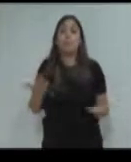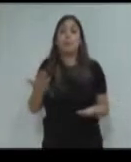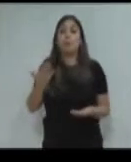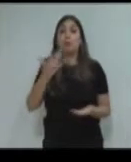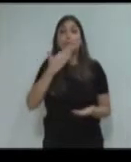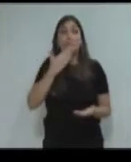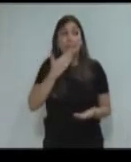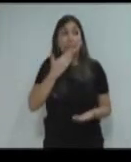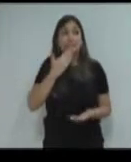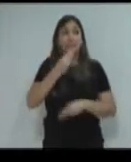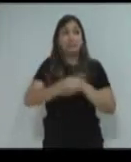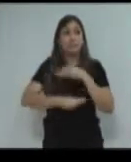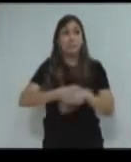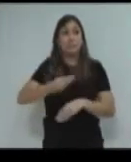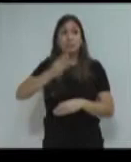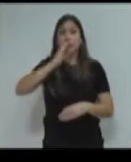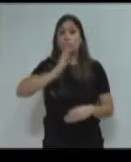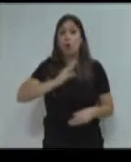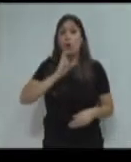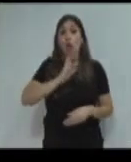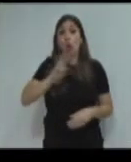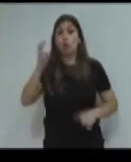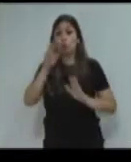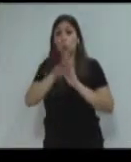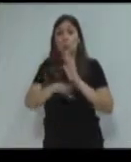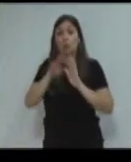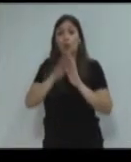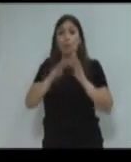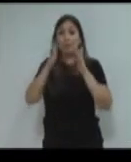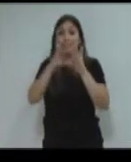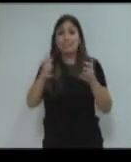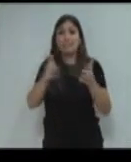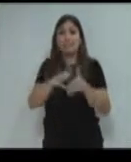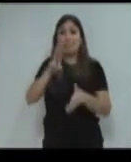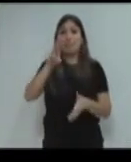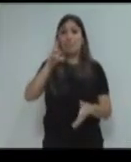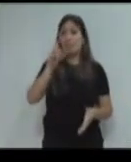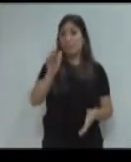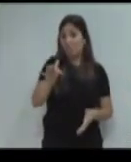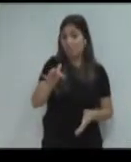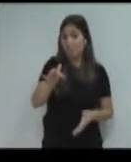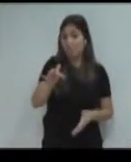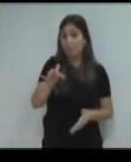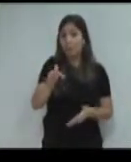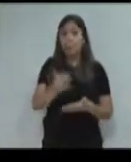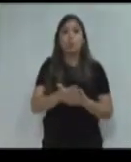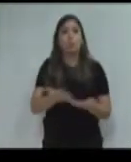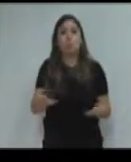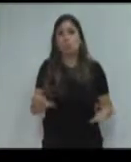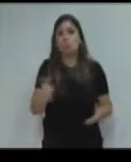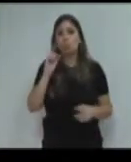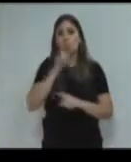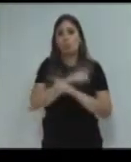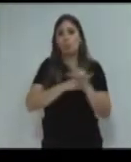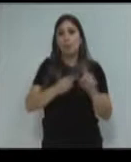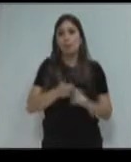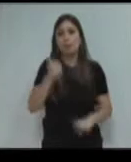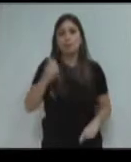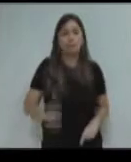lo hemos hecho con otro programa de edición de PDF, vamos a tener más